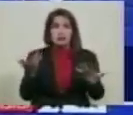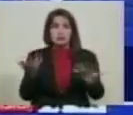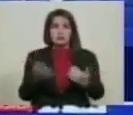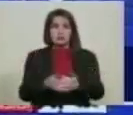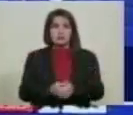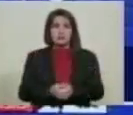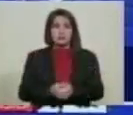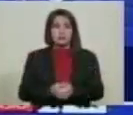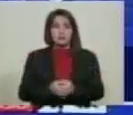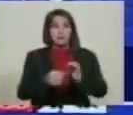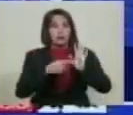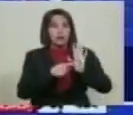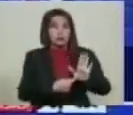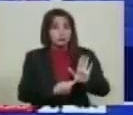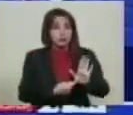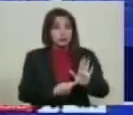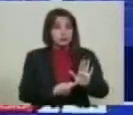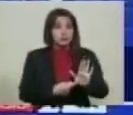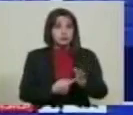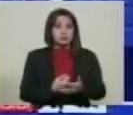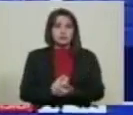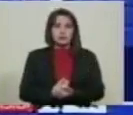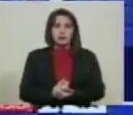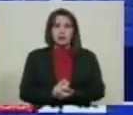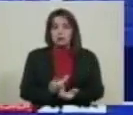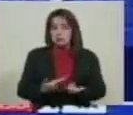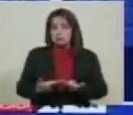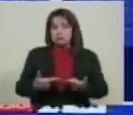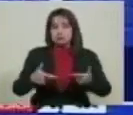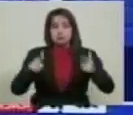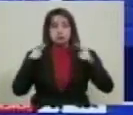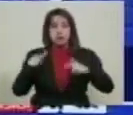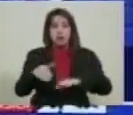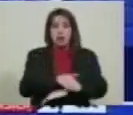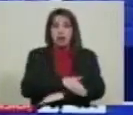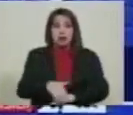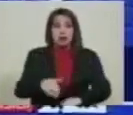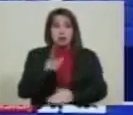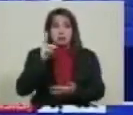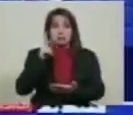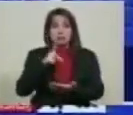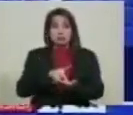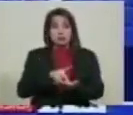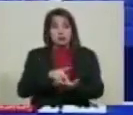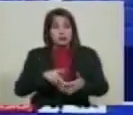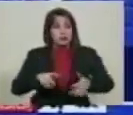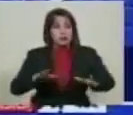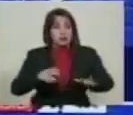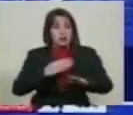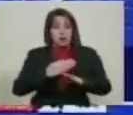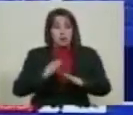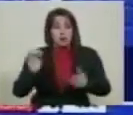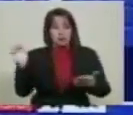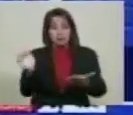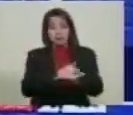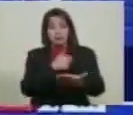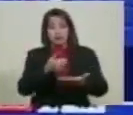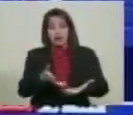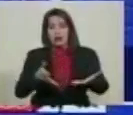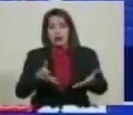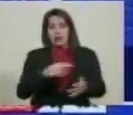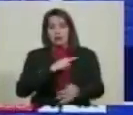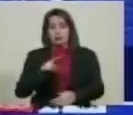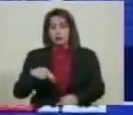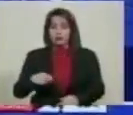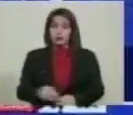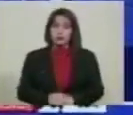Se presentaron libremente a las calles y ganamos, y hay que recordarlo,